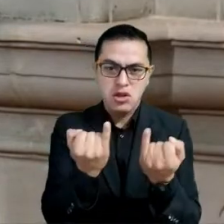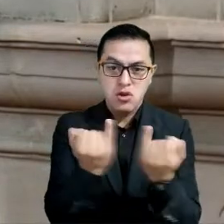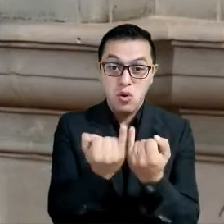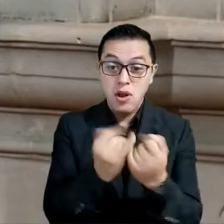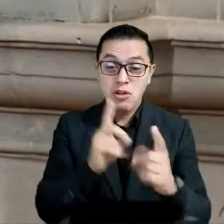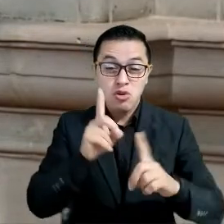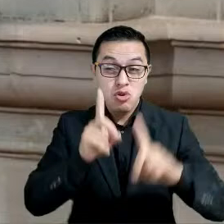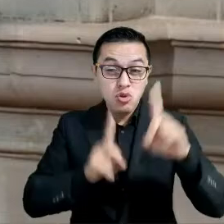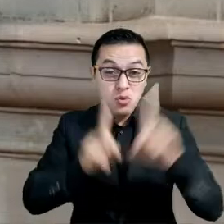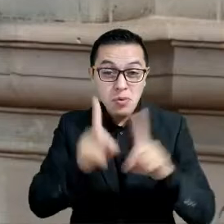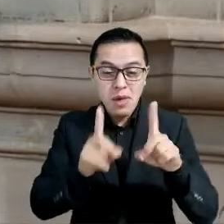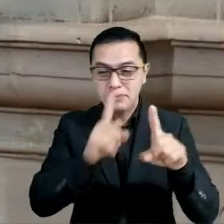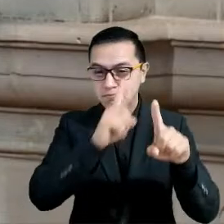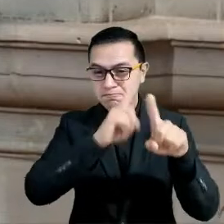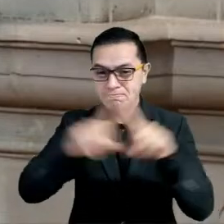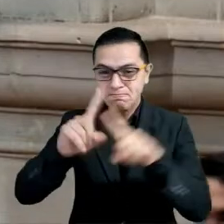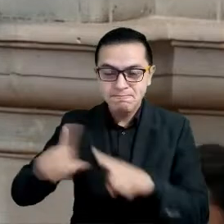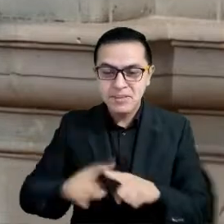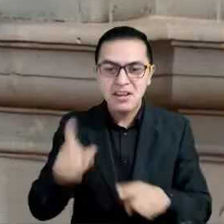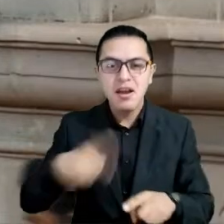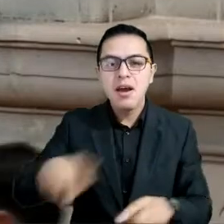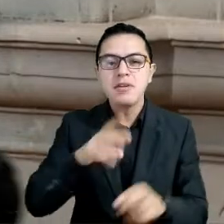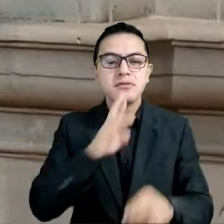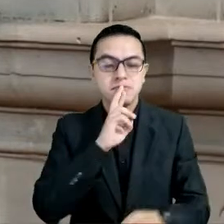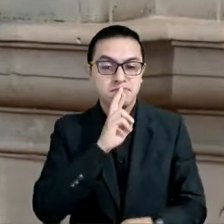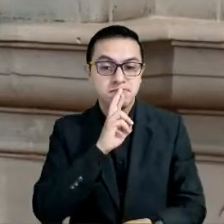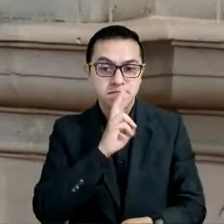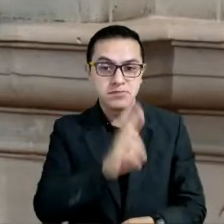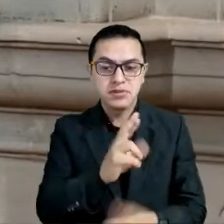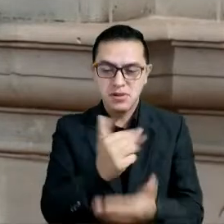fortaleciendo el estudio de estas iniciativas.